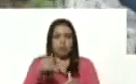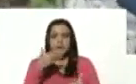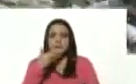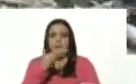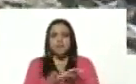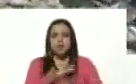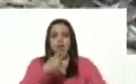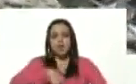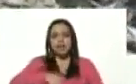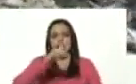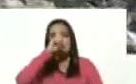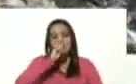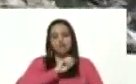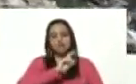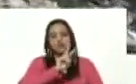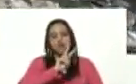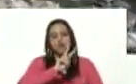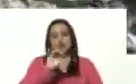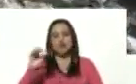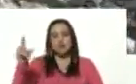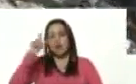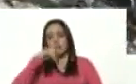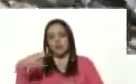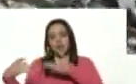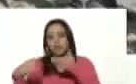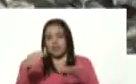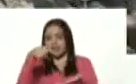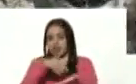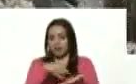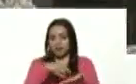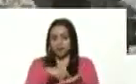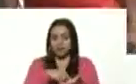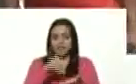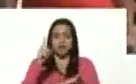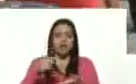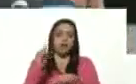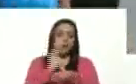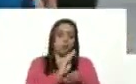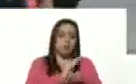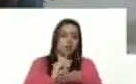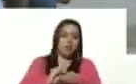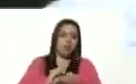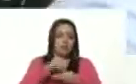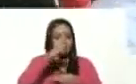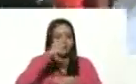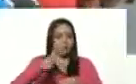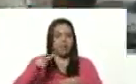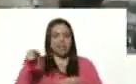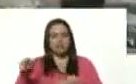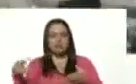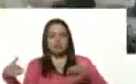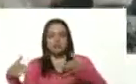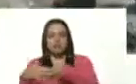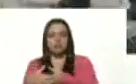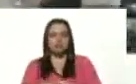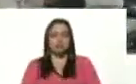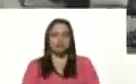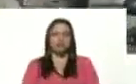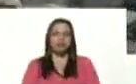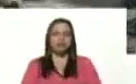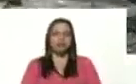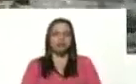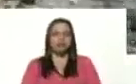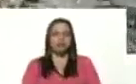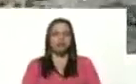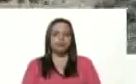maravilloso año bicentenario, y así garantizar el bienestar social de nuestro pueblo. Estas brigadas, presidente, en el marco